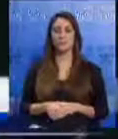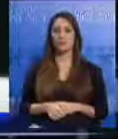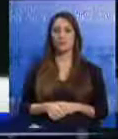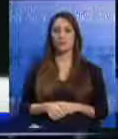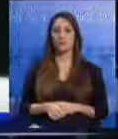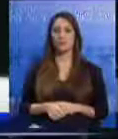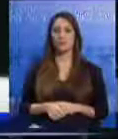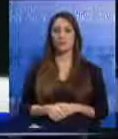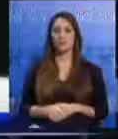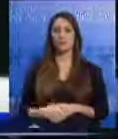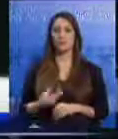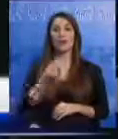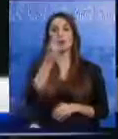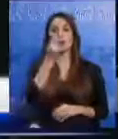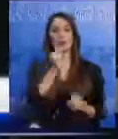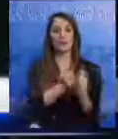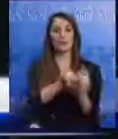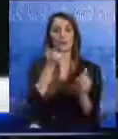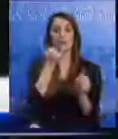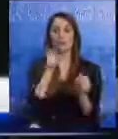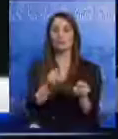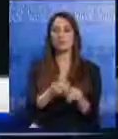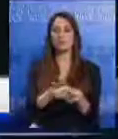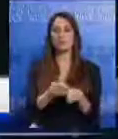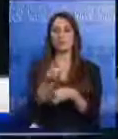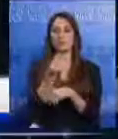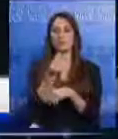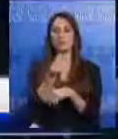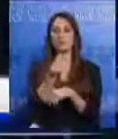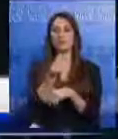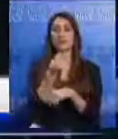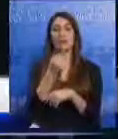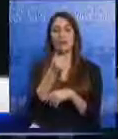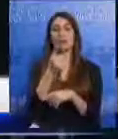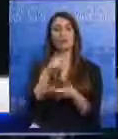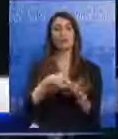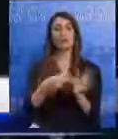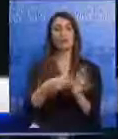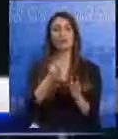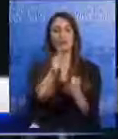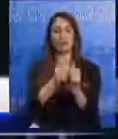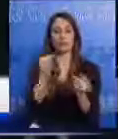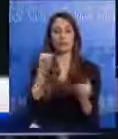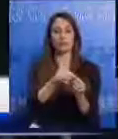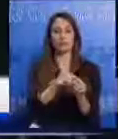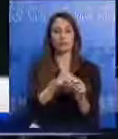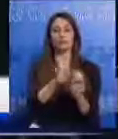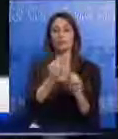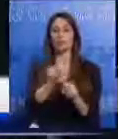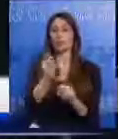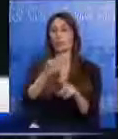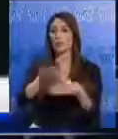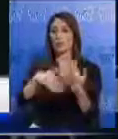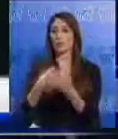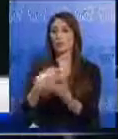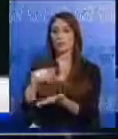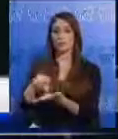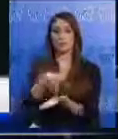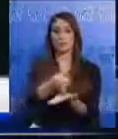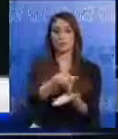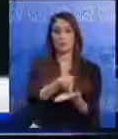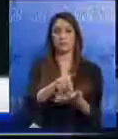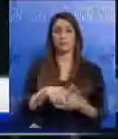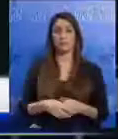Por si acaso, el dinero electrónico hace lo mismo más rápido. En vez de tener que correr, lo puso en su celular y en 5 segundos pagó. Todo el mundo se pagó.